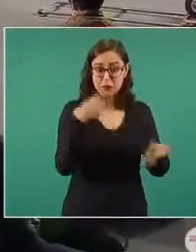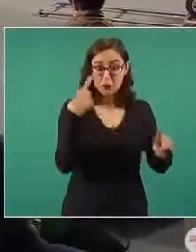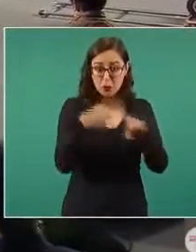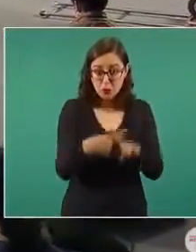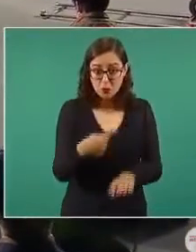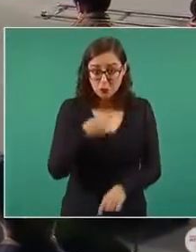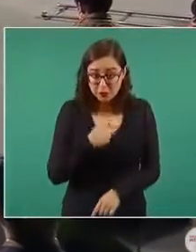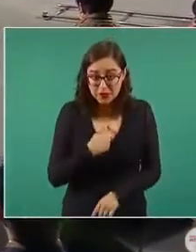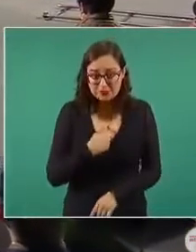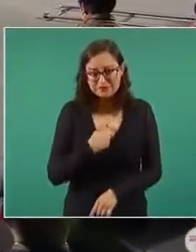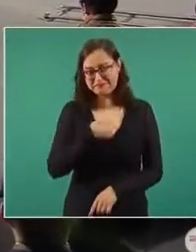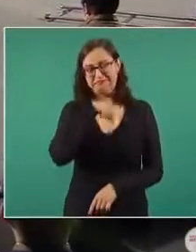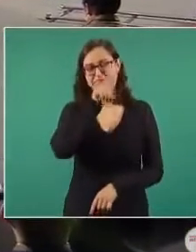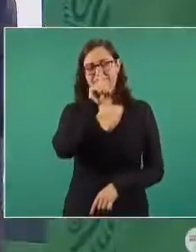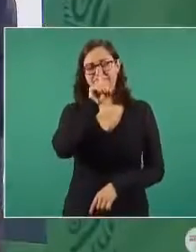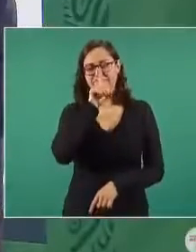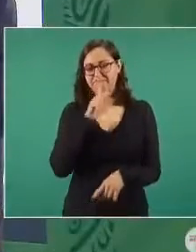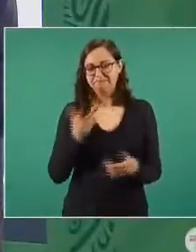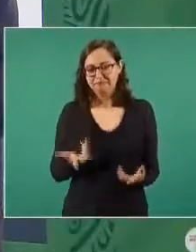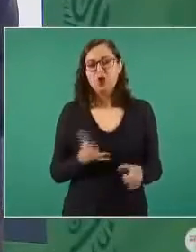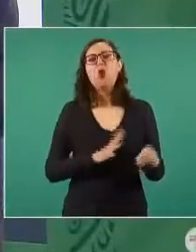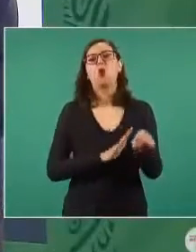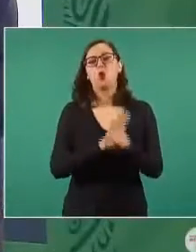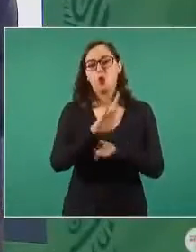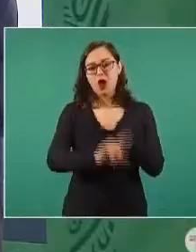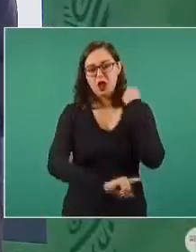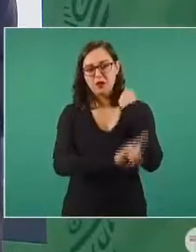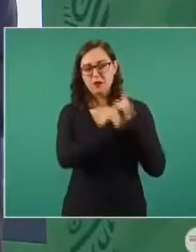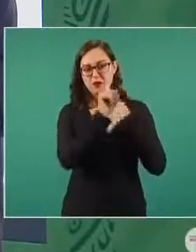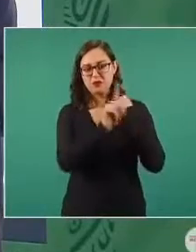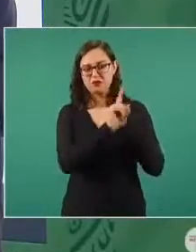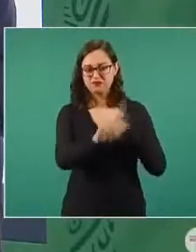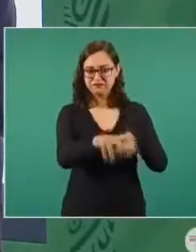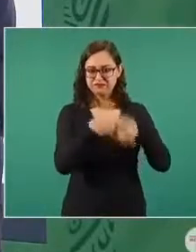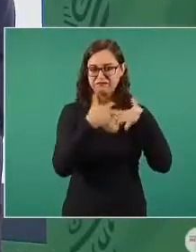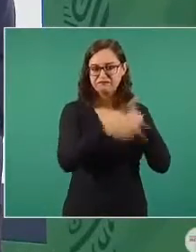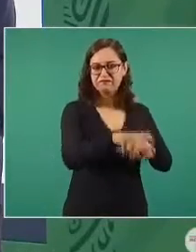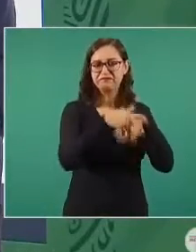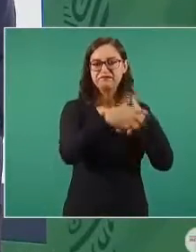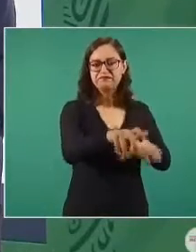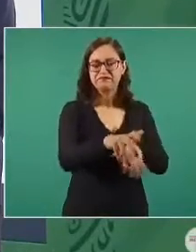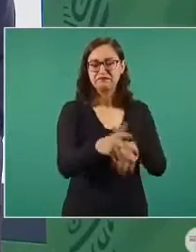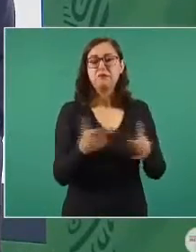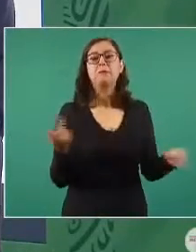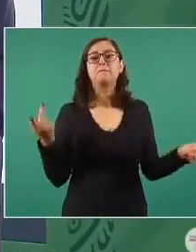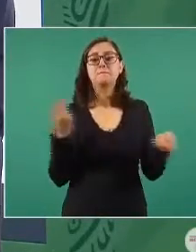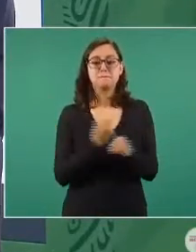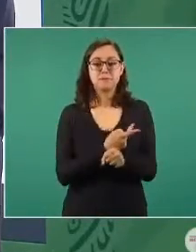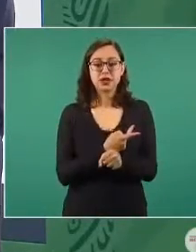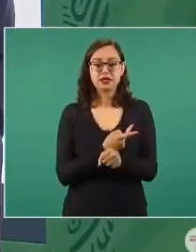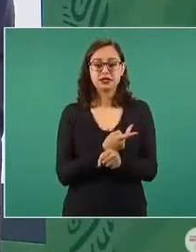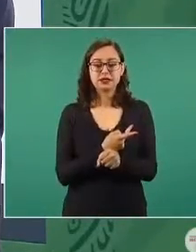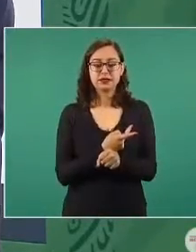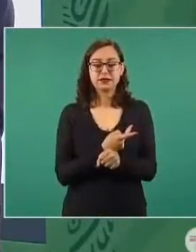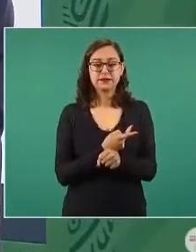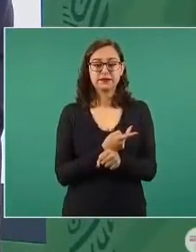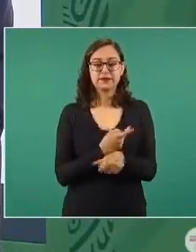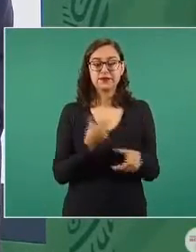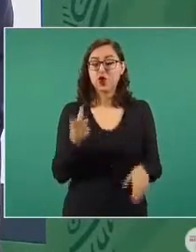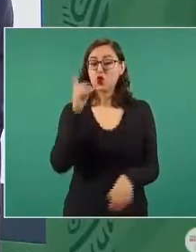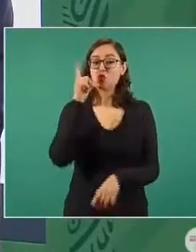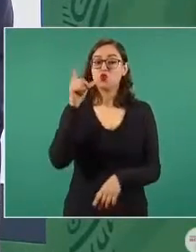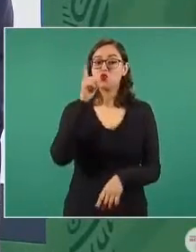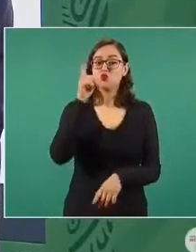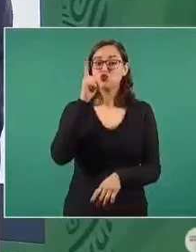con todo respeto, es que está aumentando mucho el precio de la